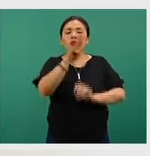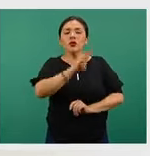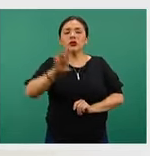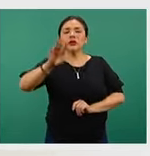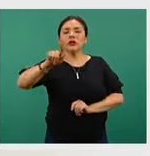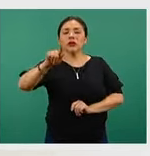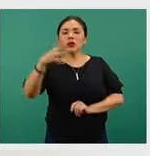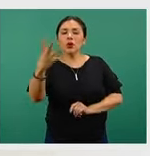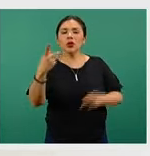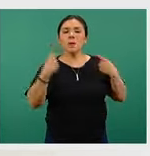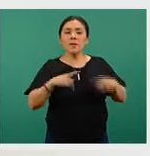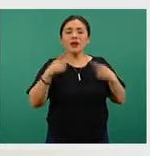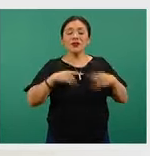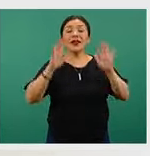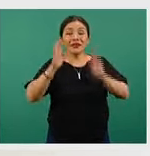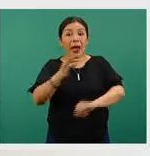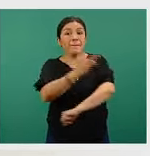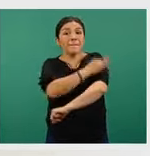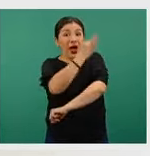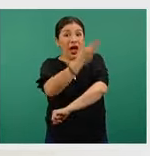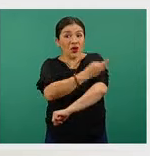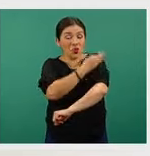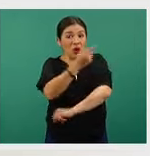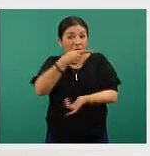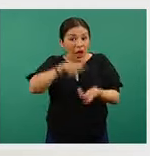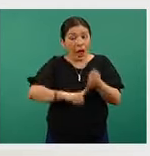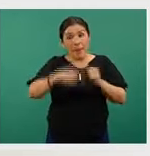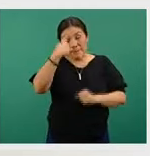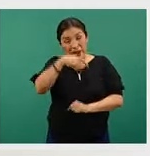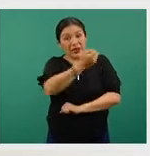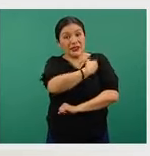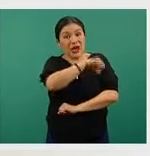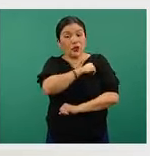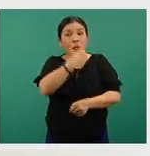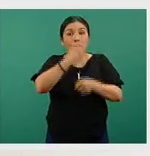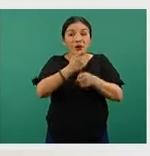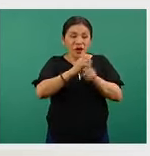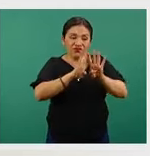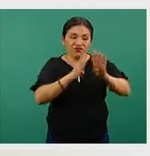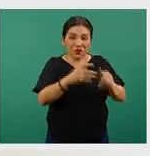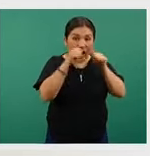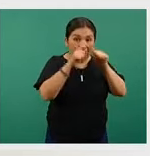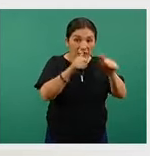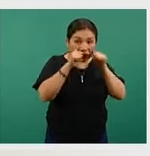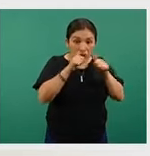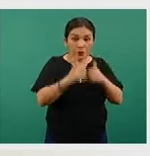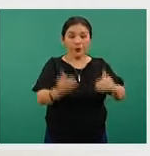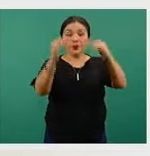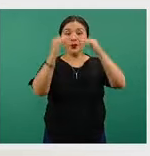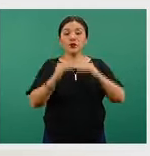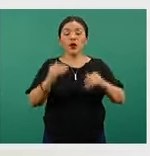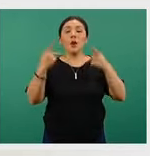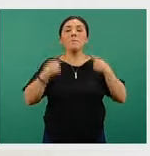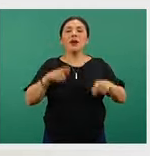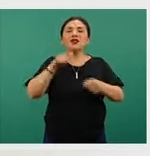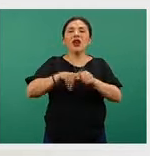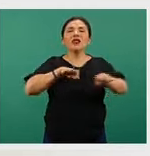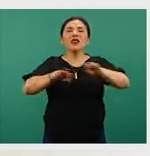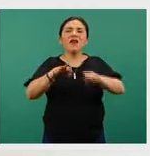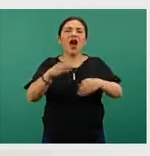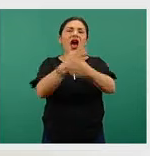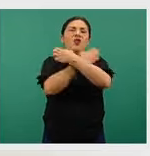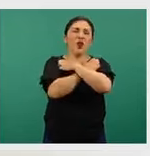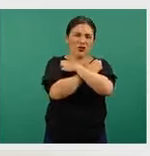personas vacunadas dentro del grupo de salud de primera línea dentro del personal educativo pues